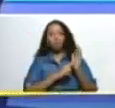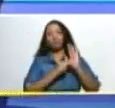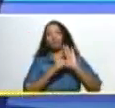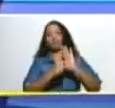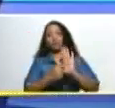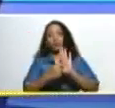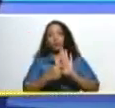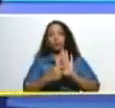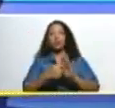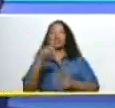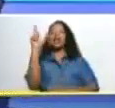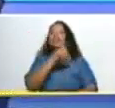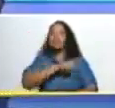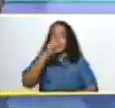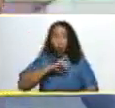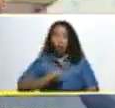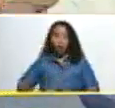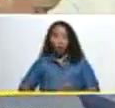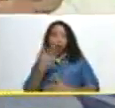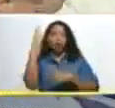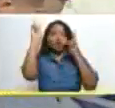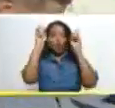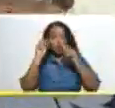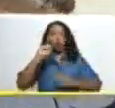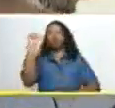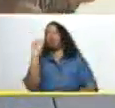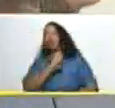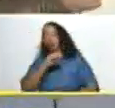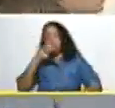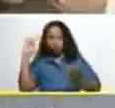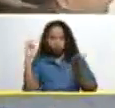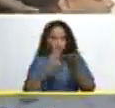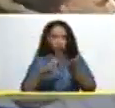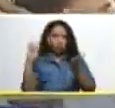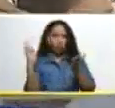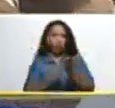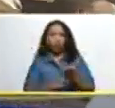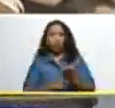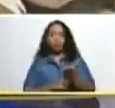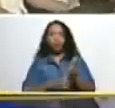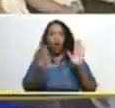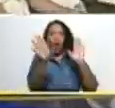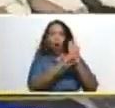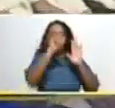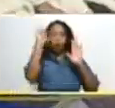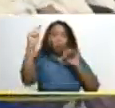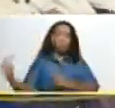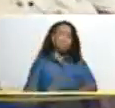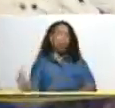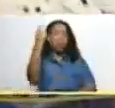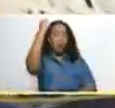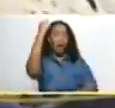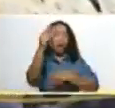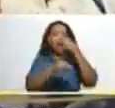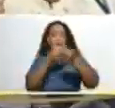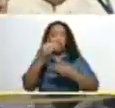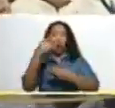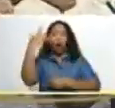que era necesario refundarlo. Es verdad que la Constitución por primera vez le dio